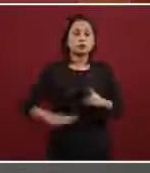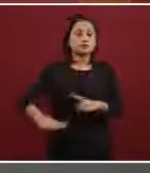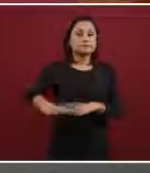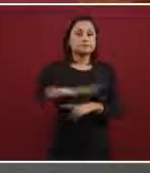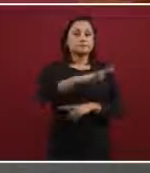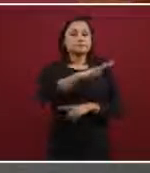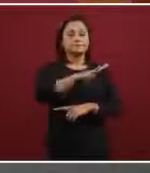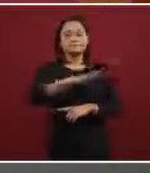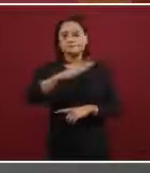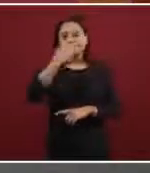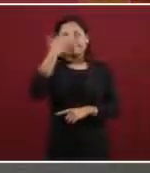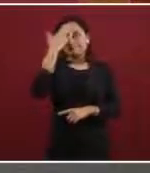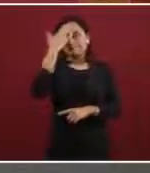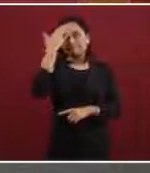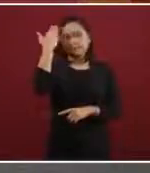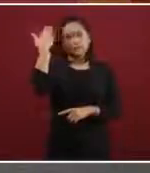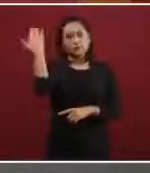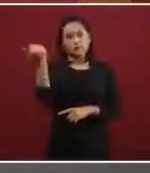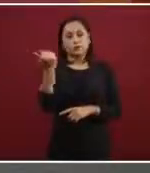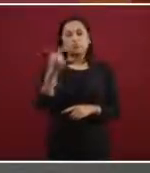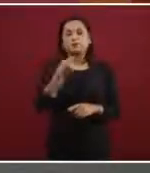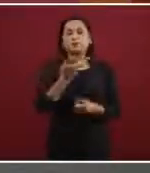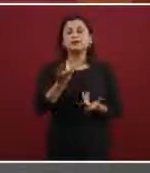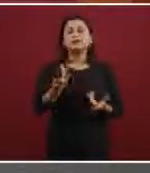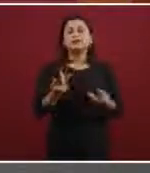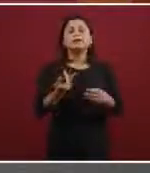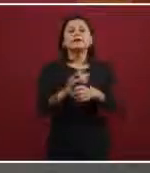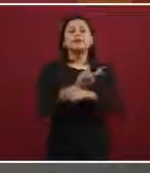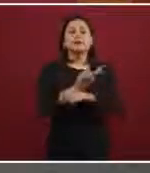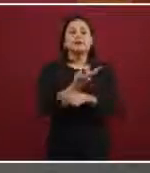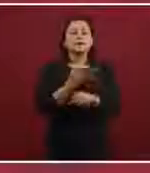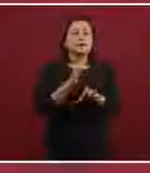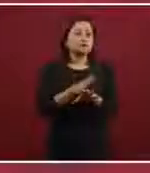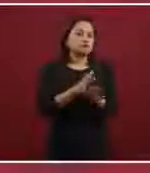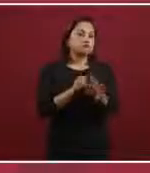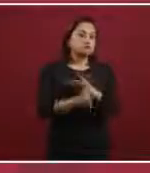lo que se provoca cuándo